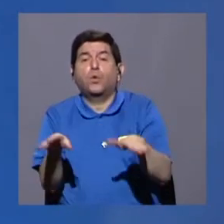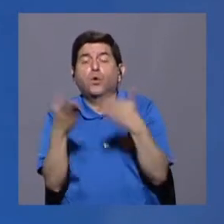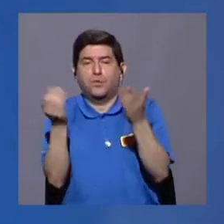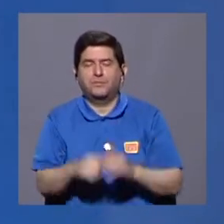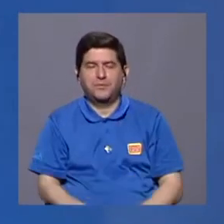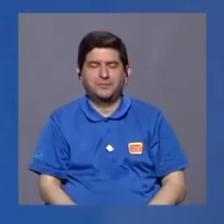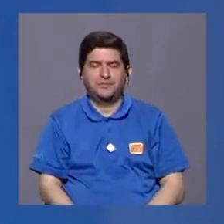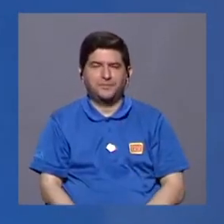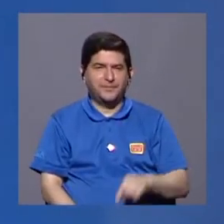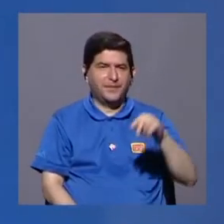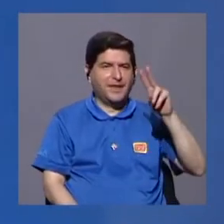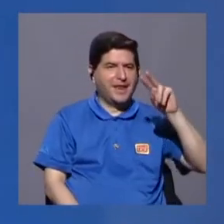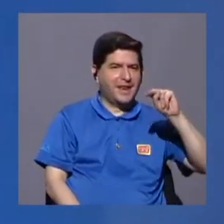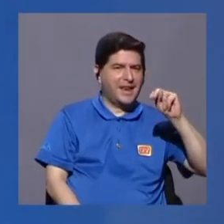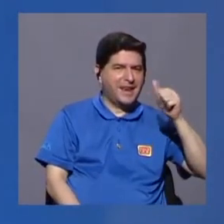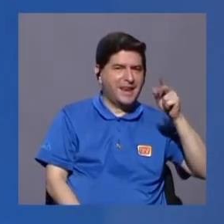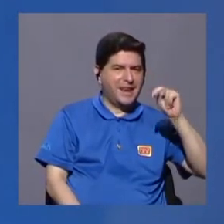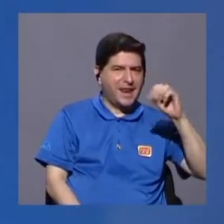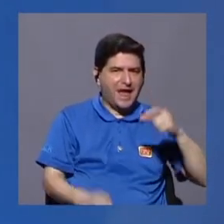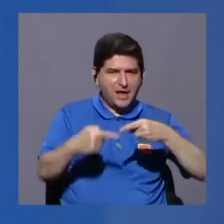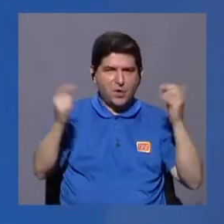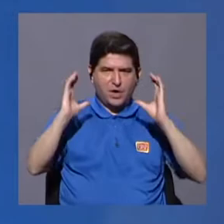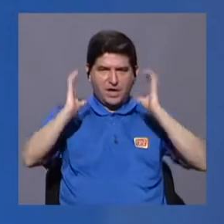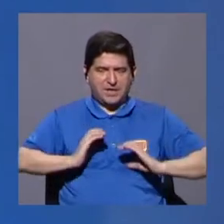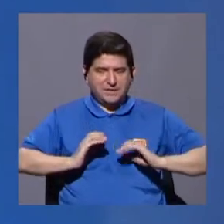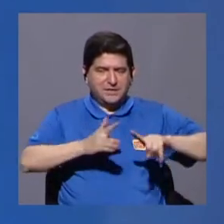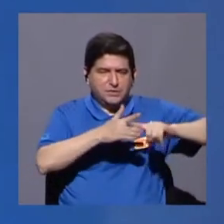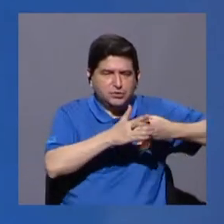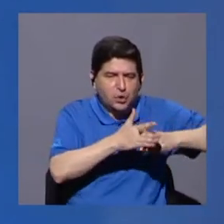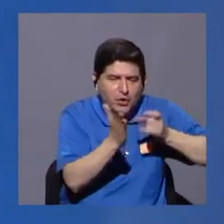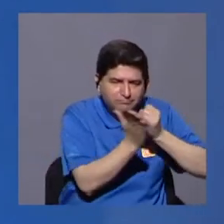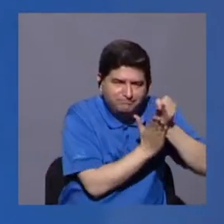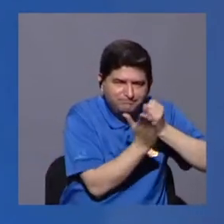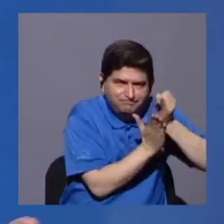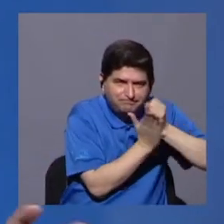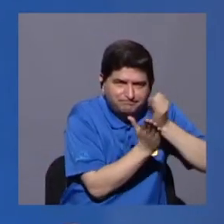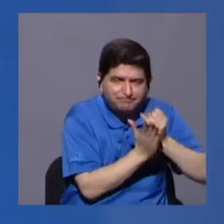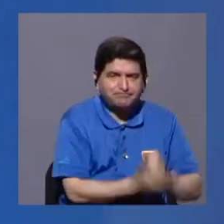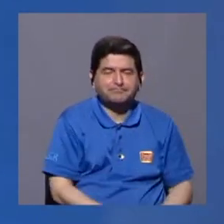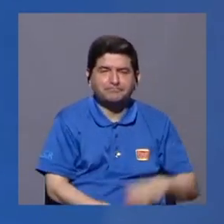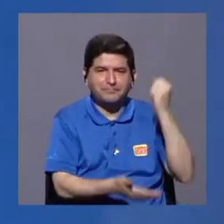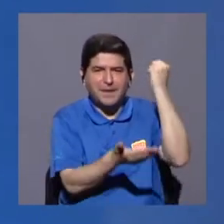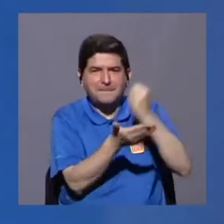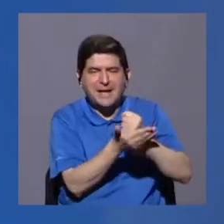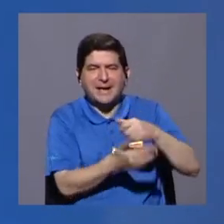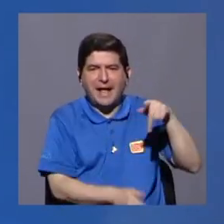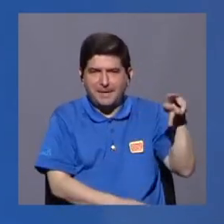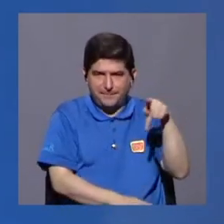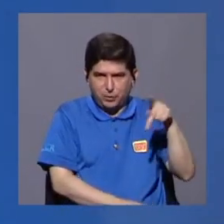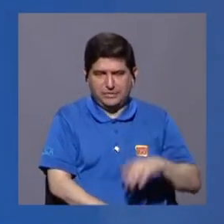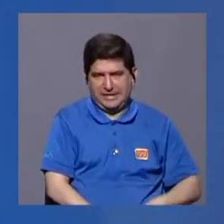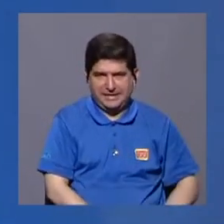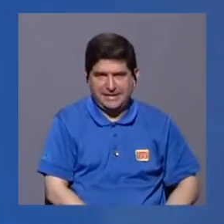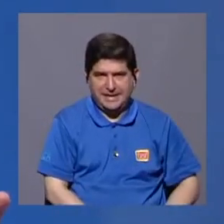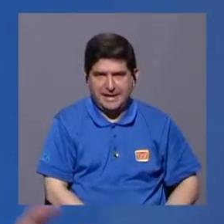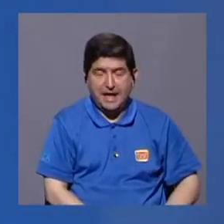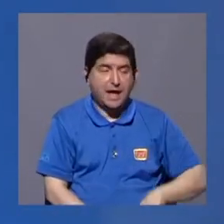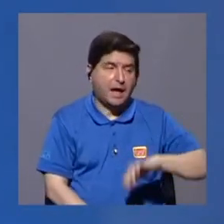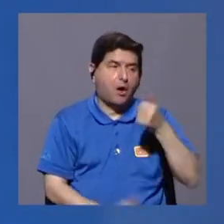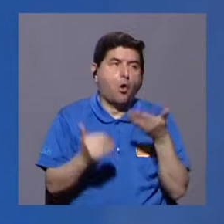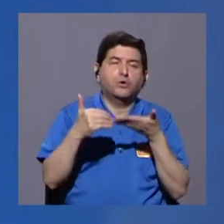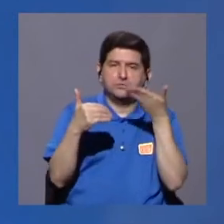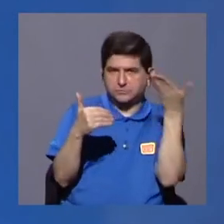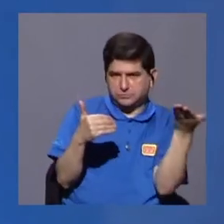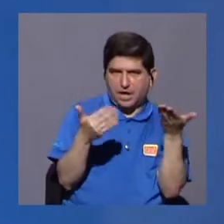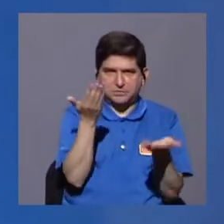nano anticuerpos se utilizan como herramientas de investigación para marcar proteínas para para otras cosas